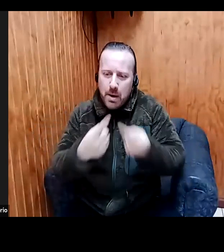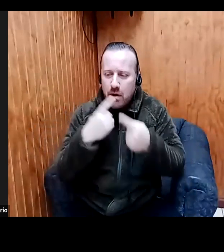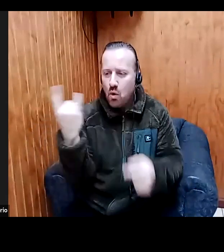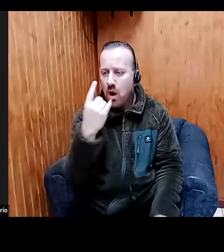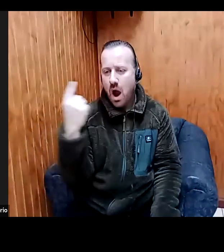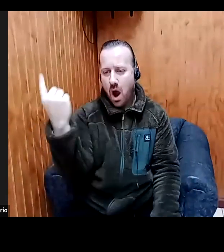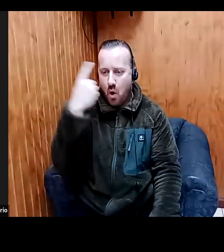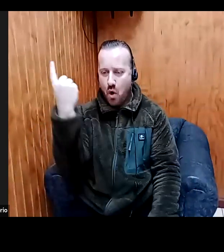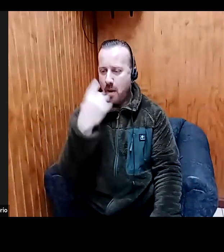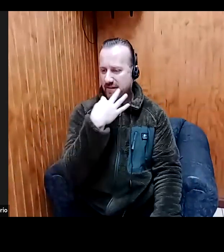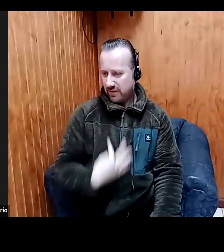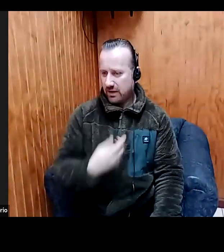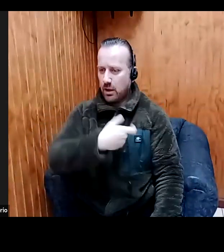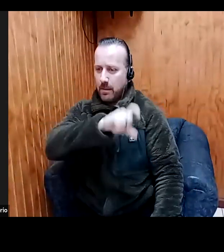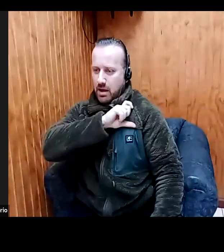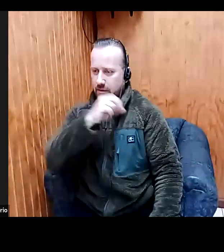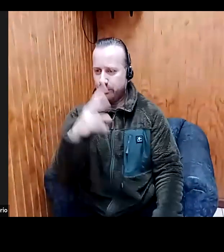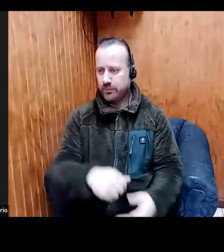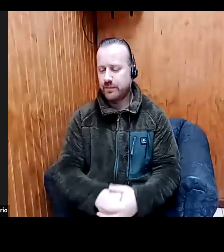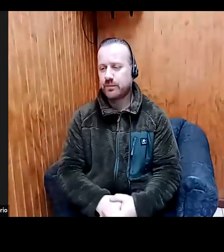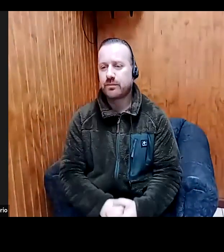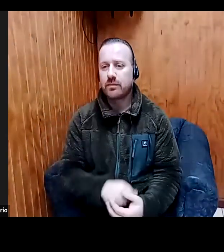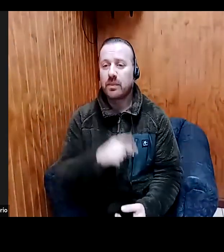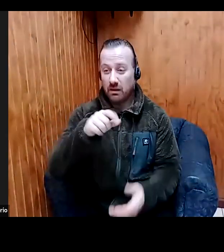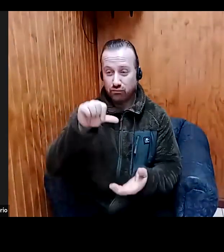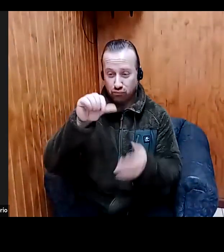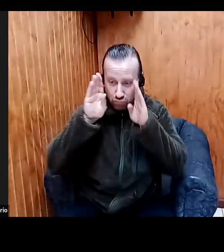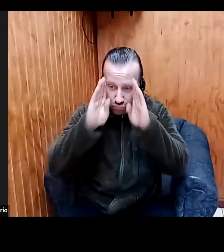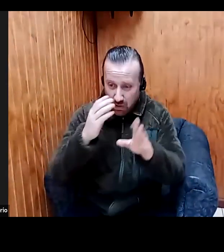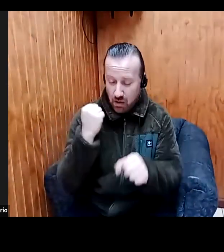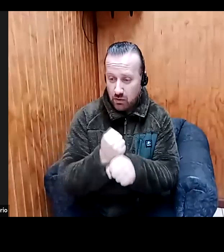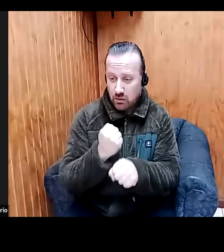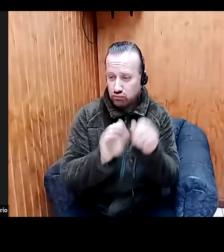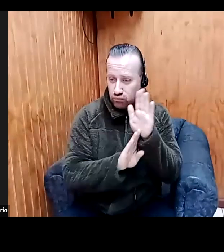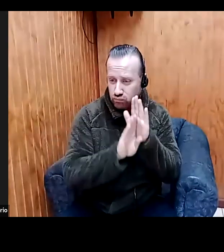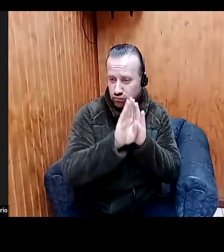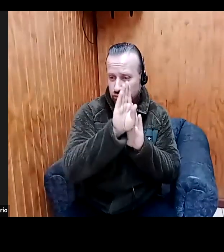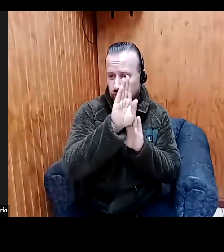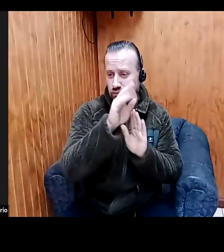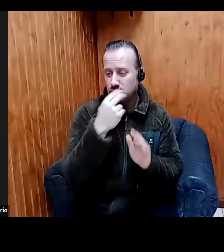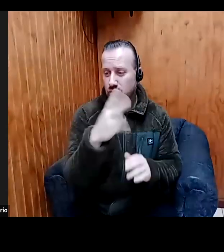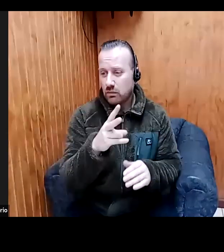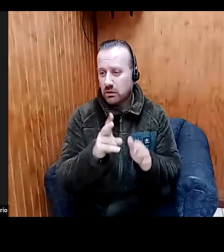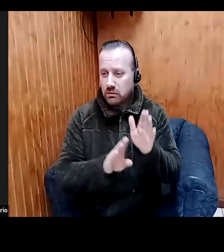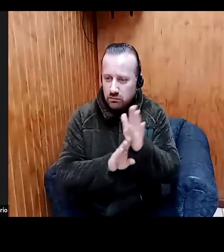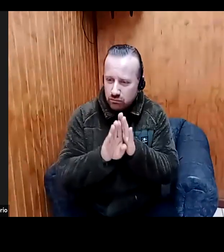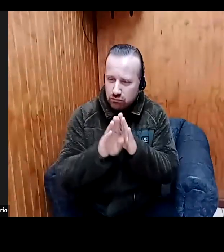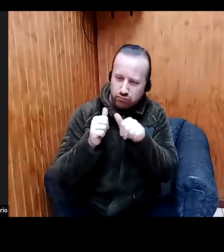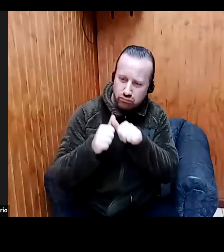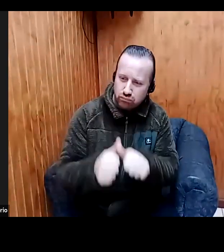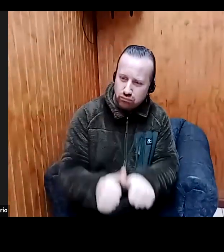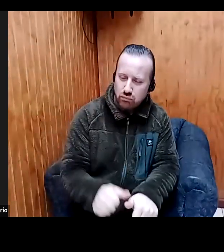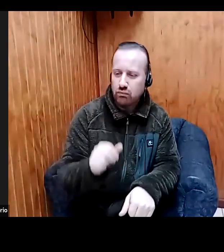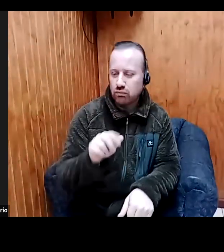Autónoma de Barcelona. Ha centrado su trabajo en la formación inicial y la formación permanente del